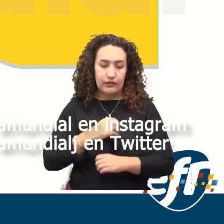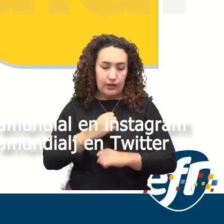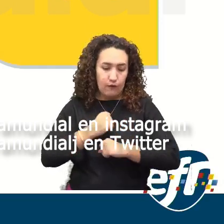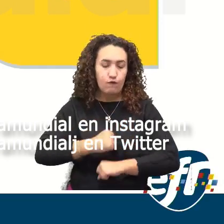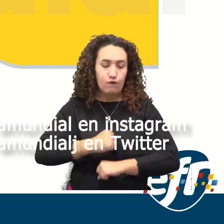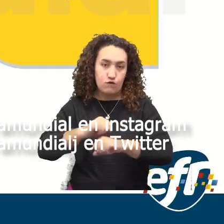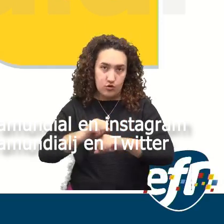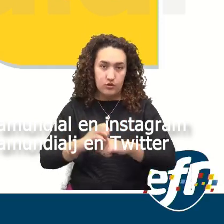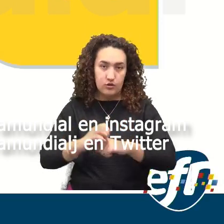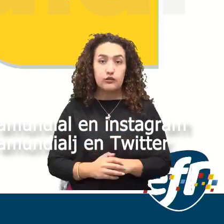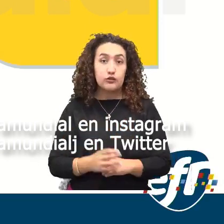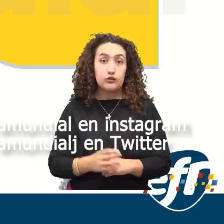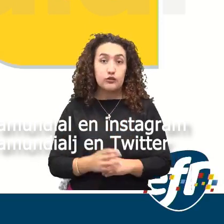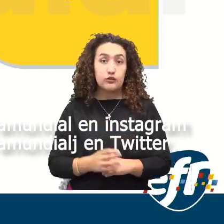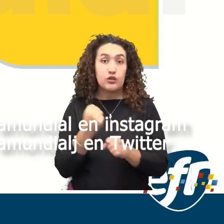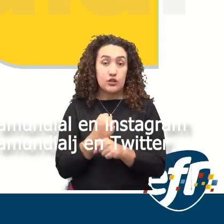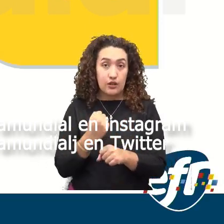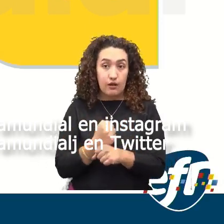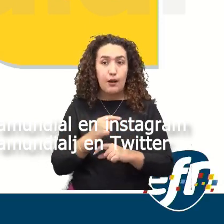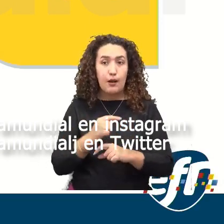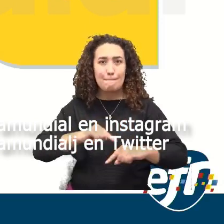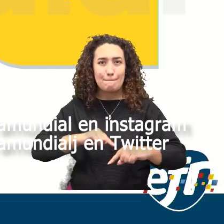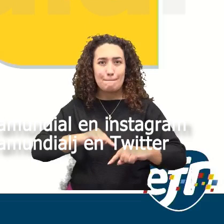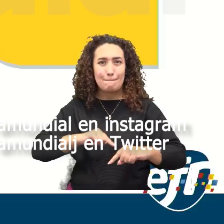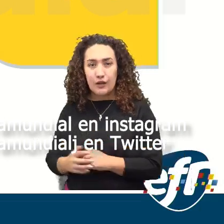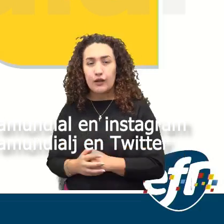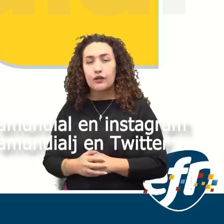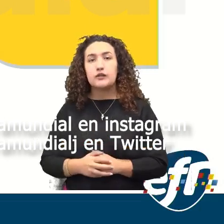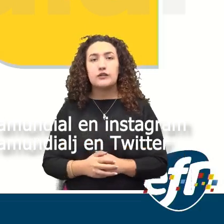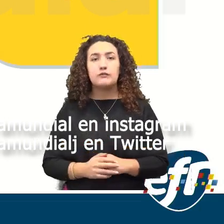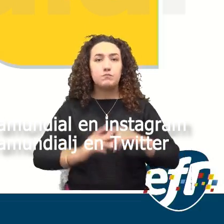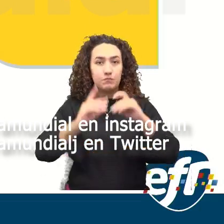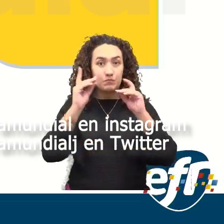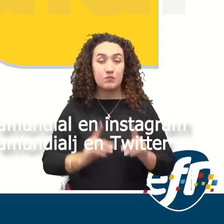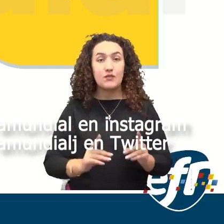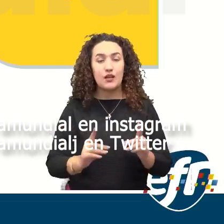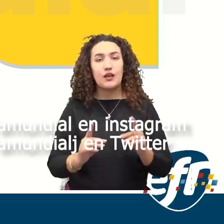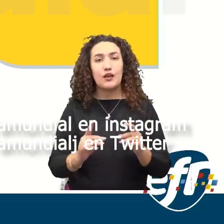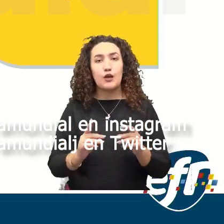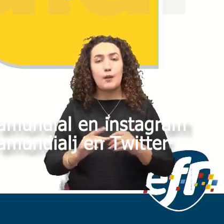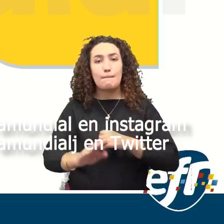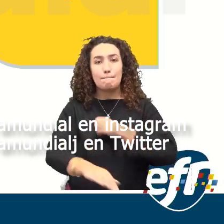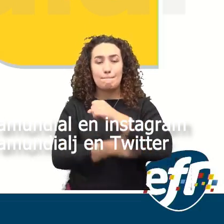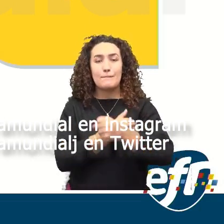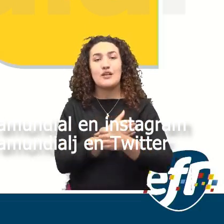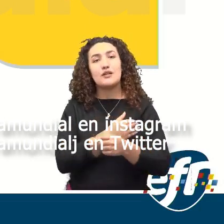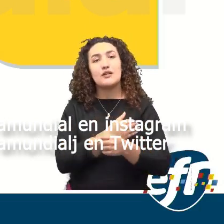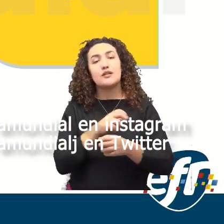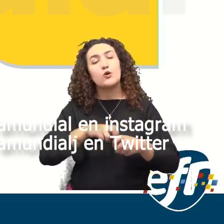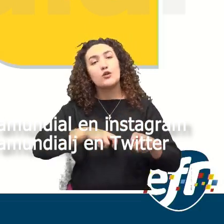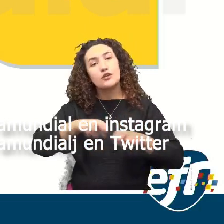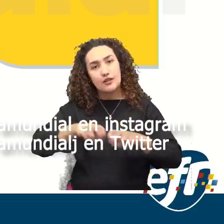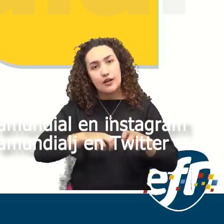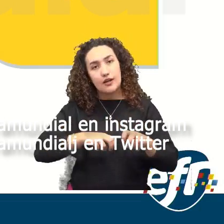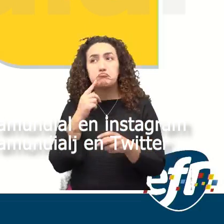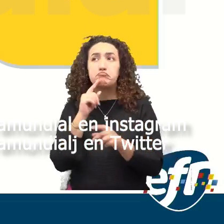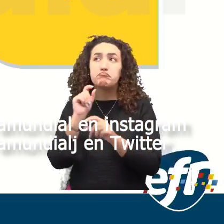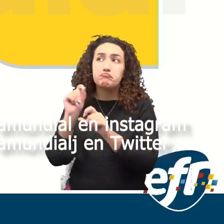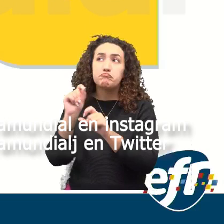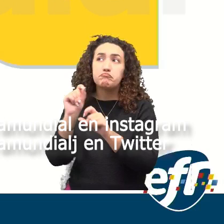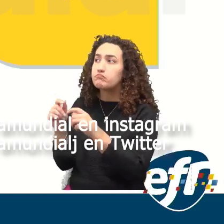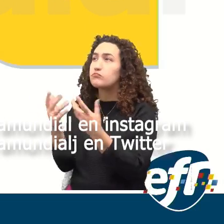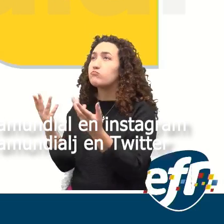trabajando con los operadores, en definirlo con el Ministerio de Transporte también las alternativas y trabajando